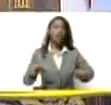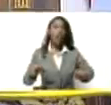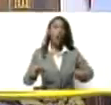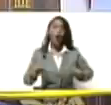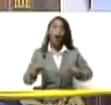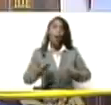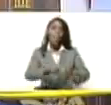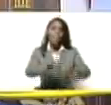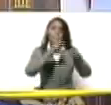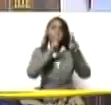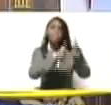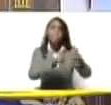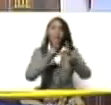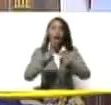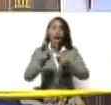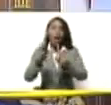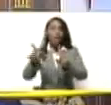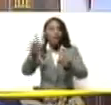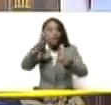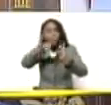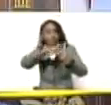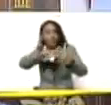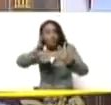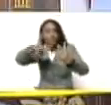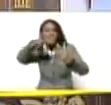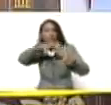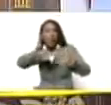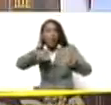país entero espera para avanzar